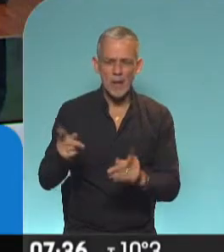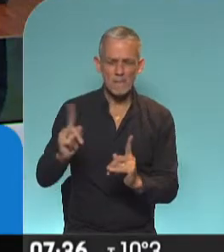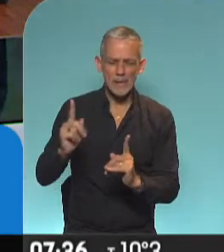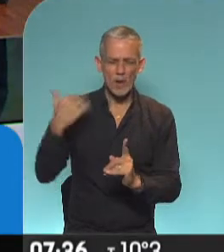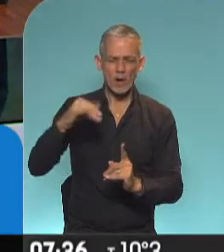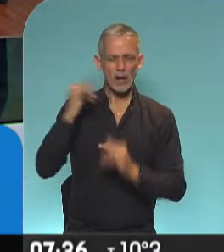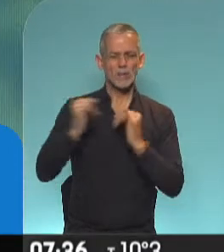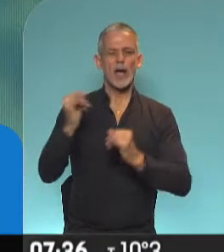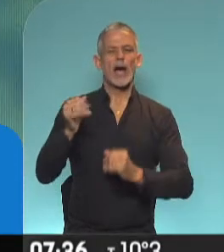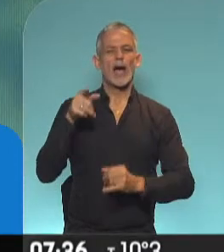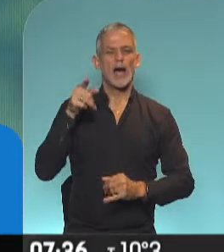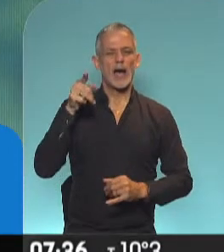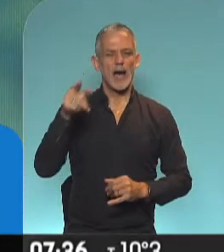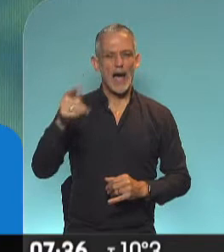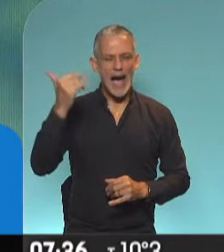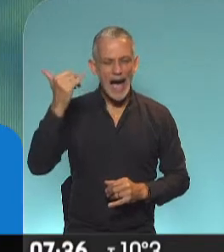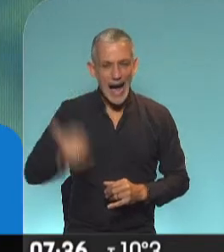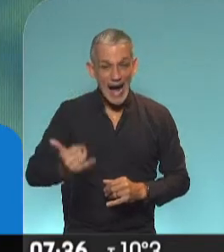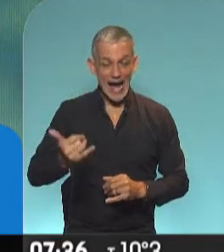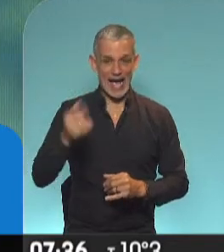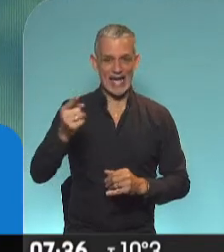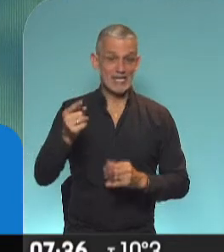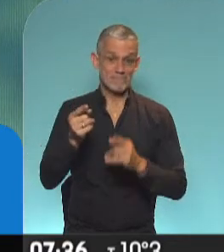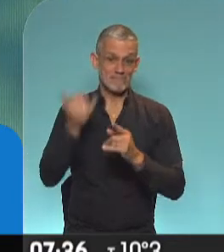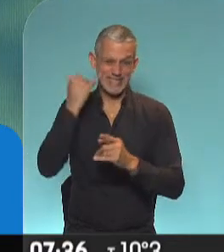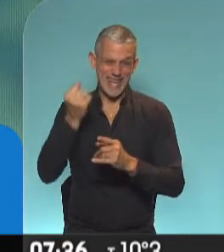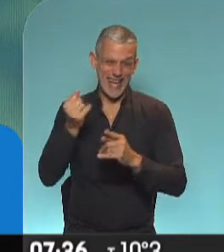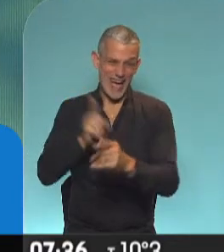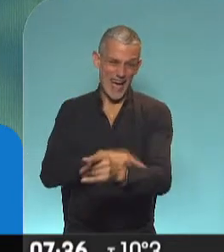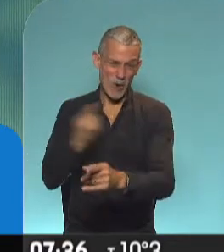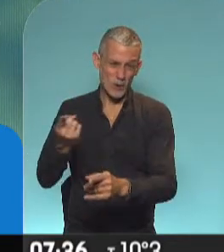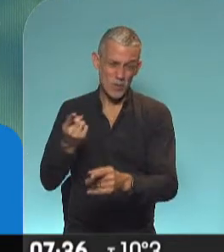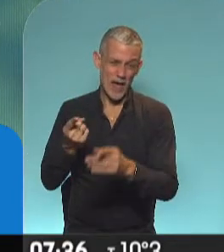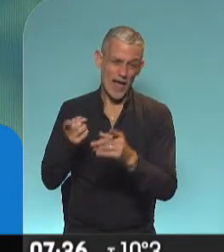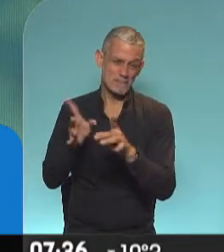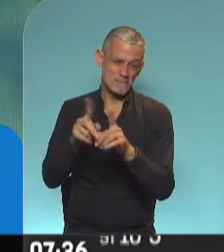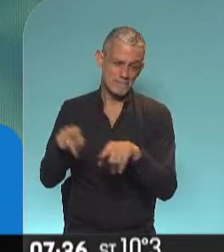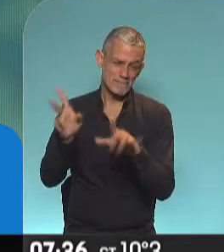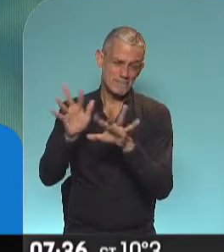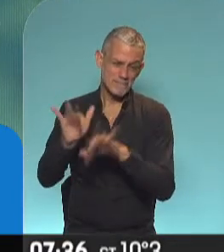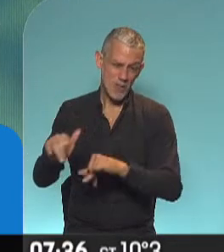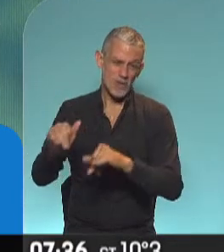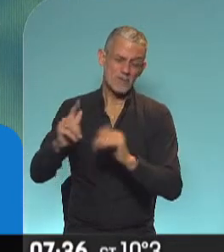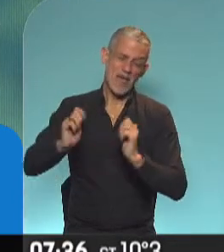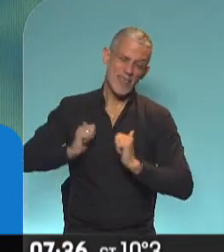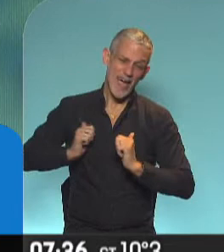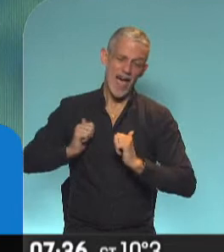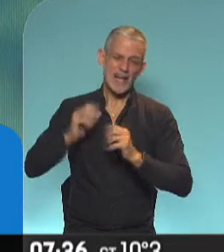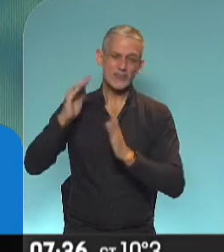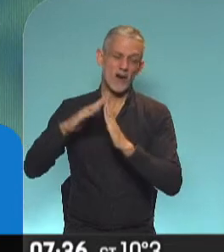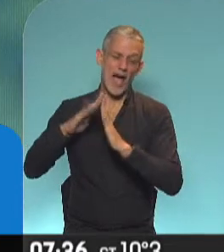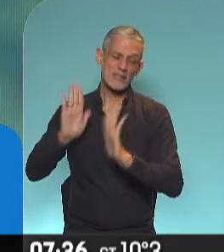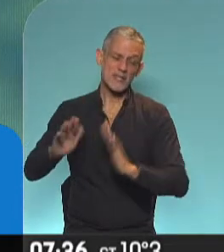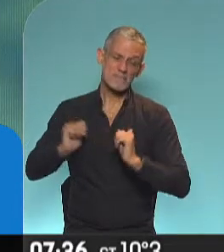estás señalando, también tiene esa rutina que involucra, claro está, un poco más de descanso en el interior de